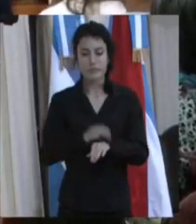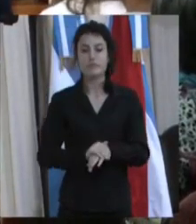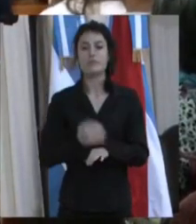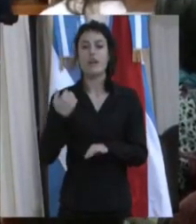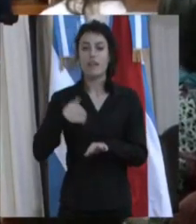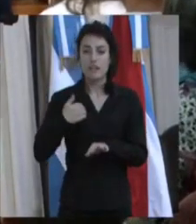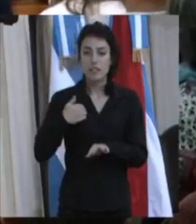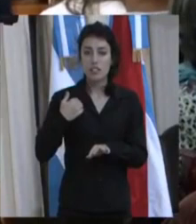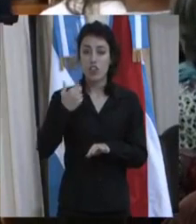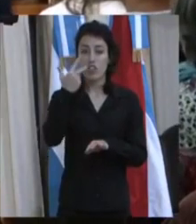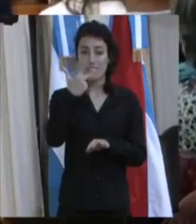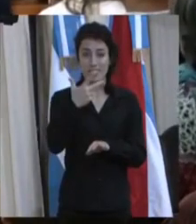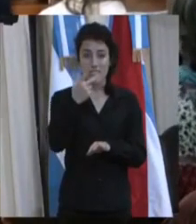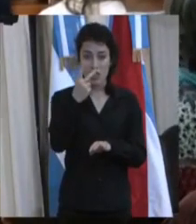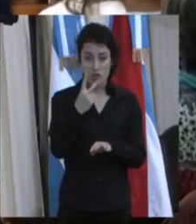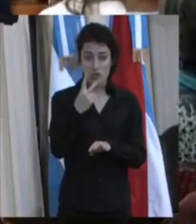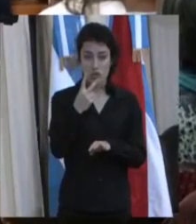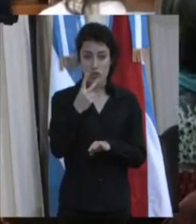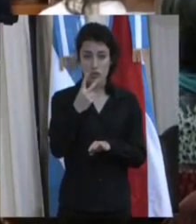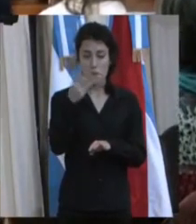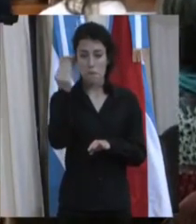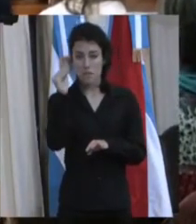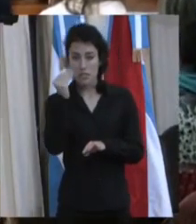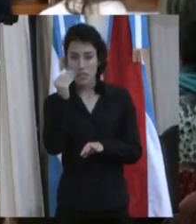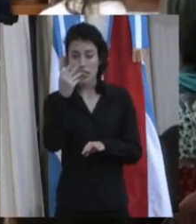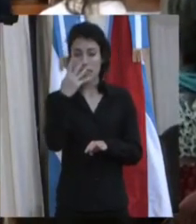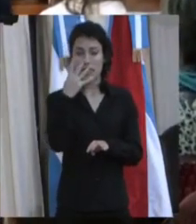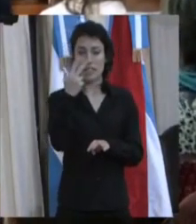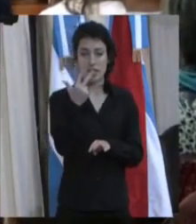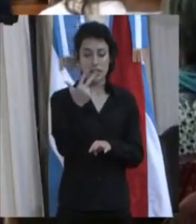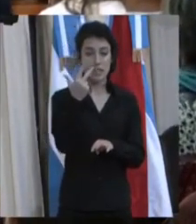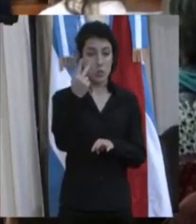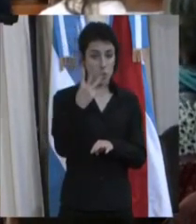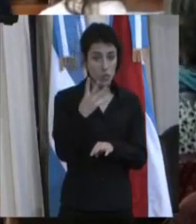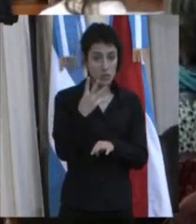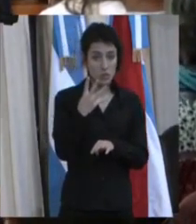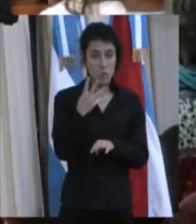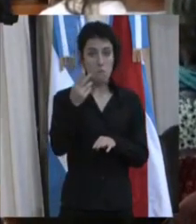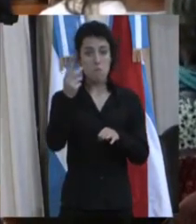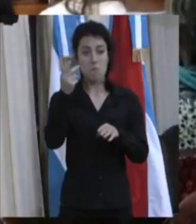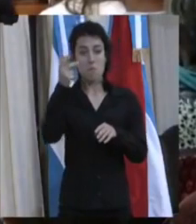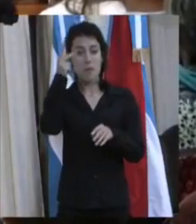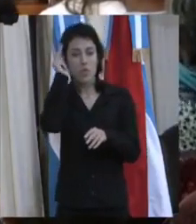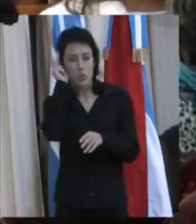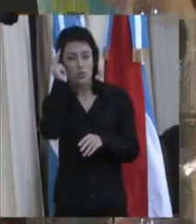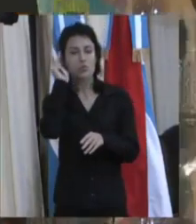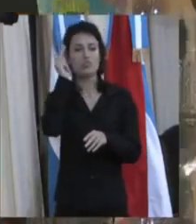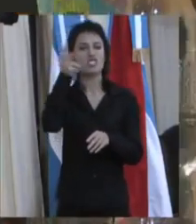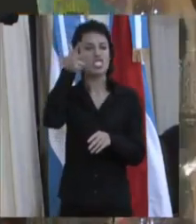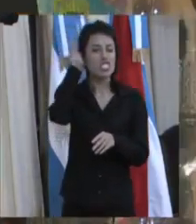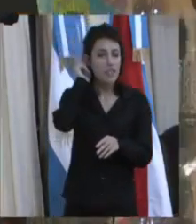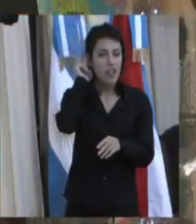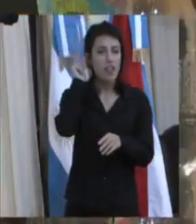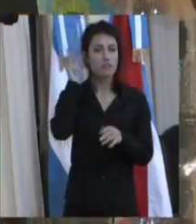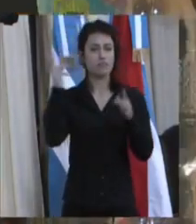argentinos van 32, brasileños van 34, llegan peruanos, chilenos, y durante